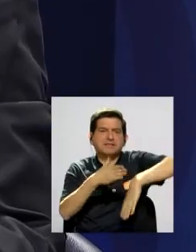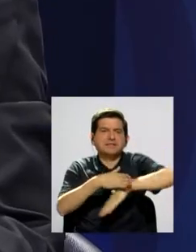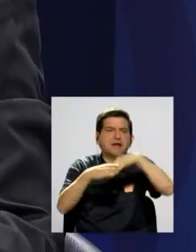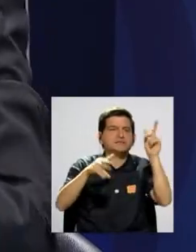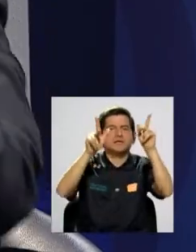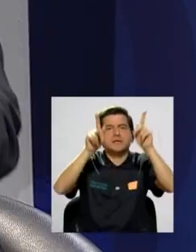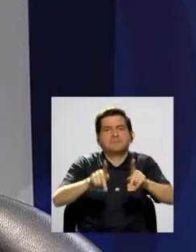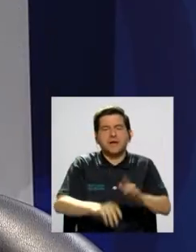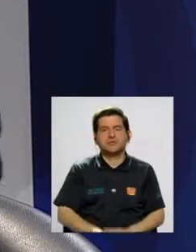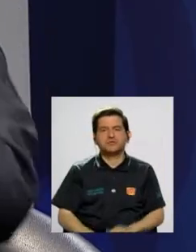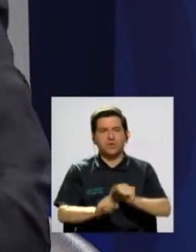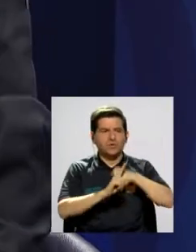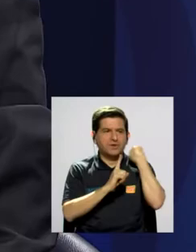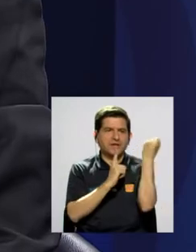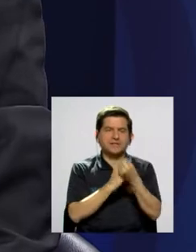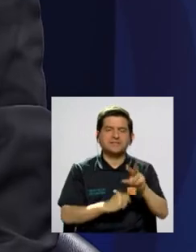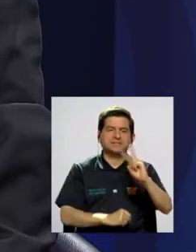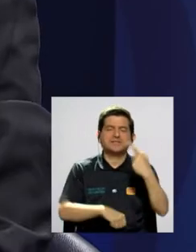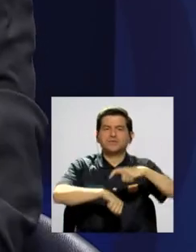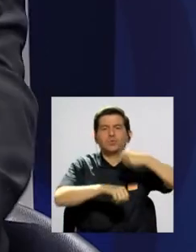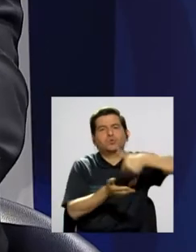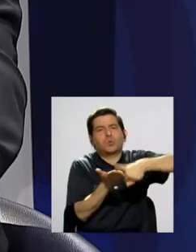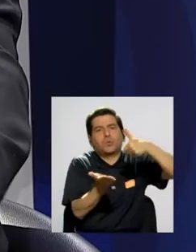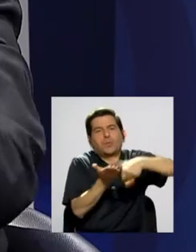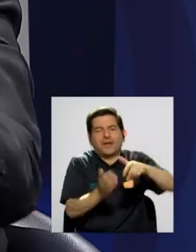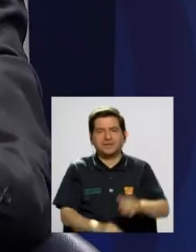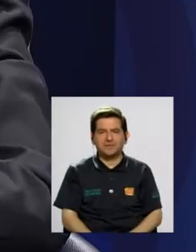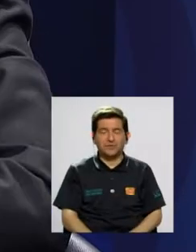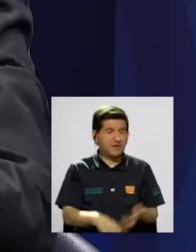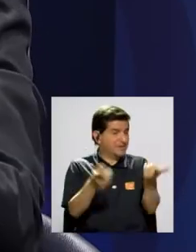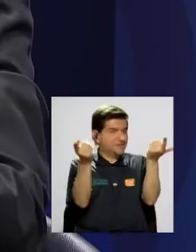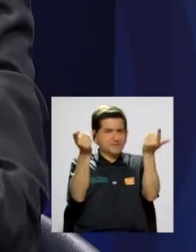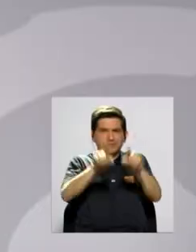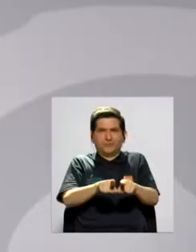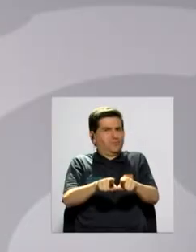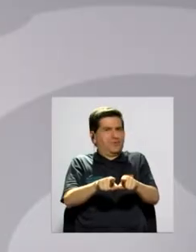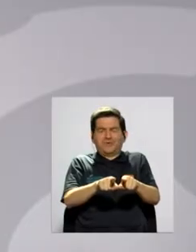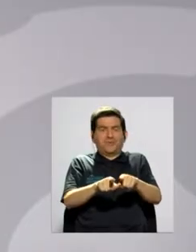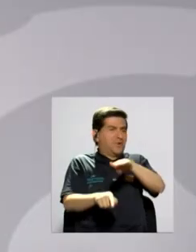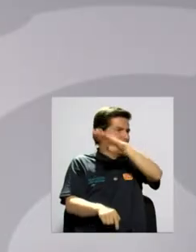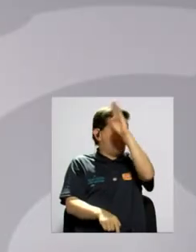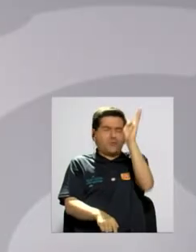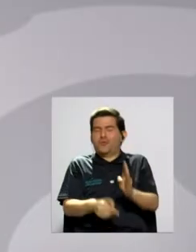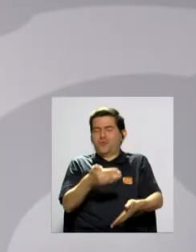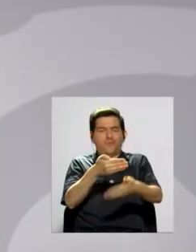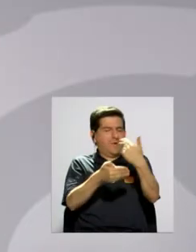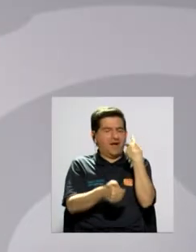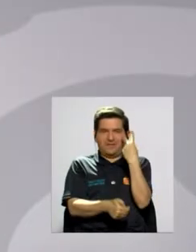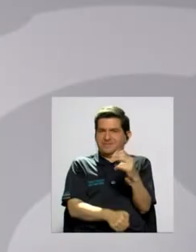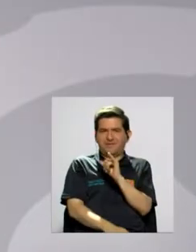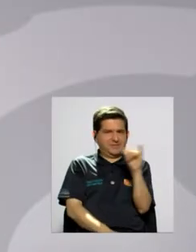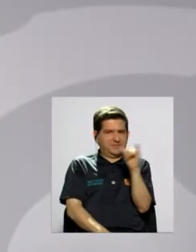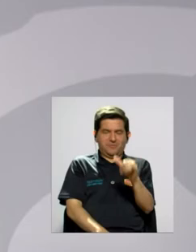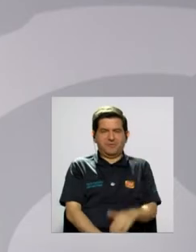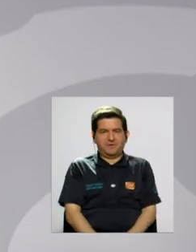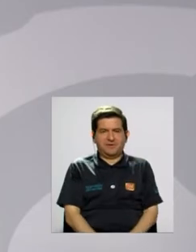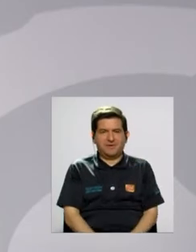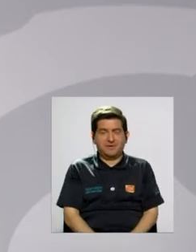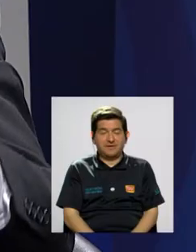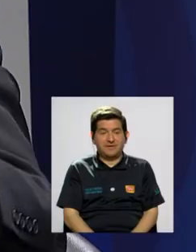líderes en condiciones de segundas rondas. Es que estamos ante fenómenos, sin duda alguna, que nunca habíamos visto y que seríamos,